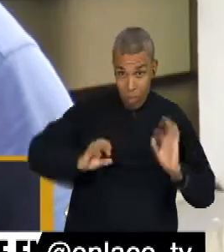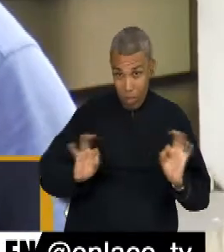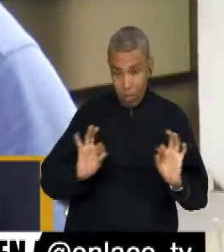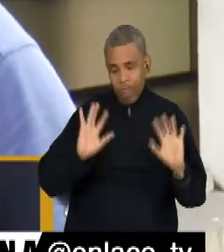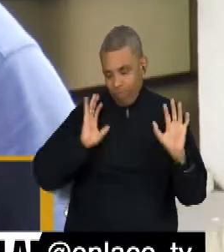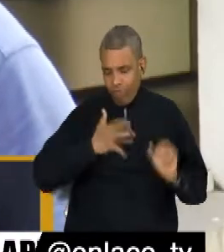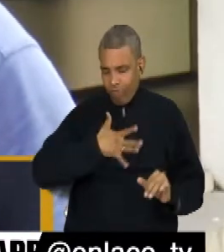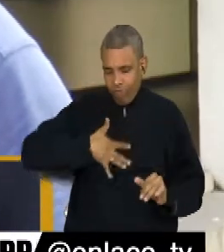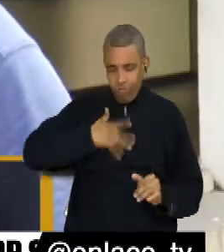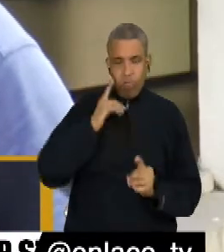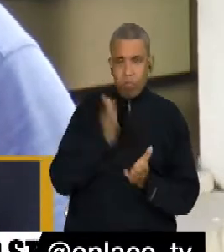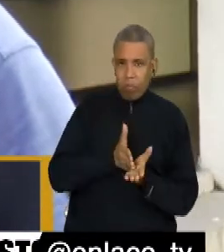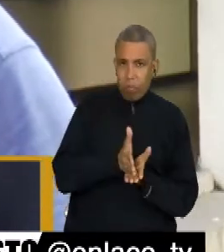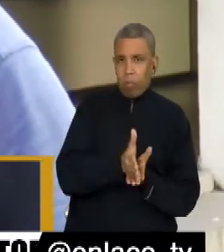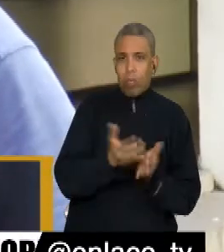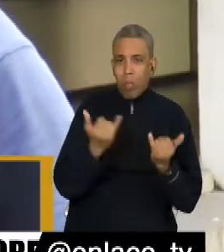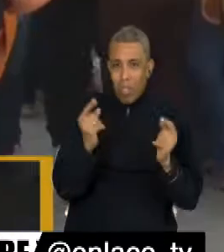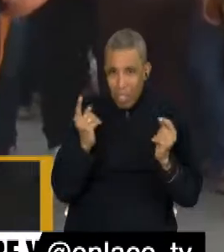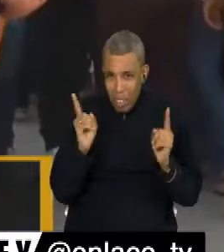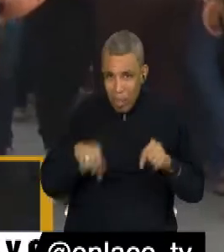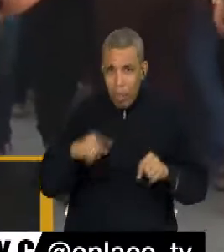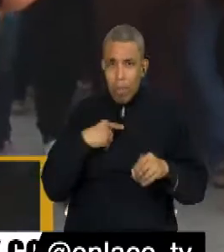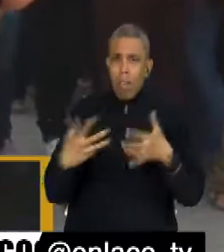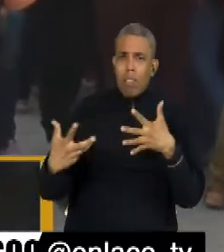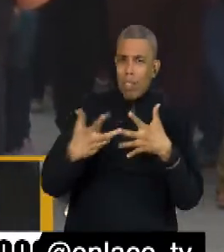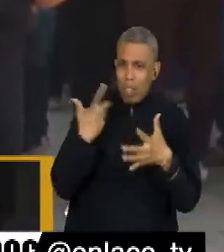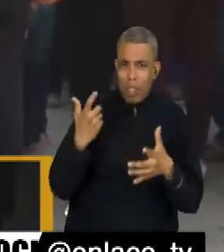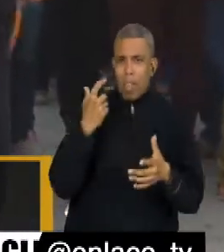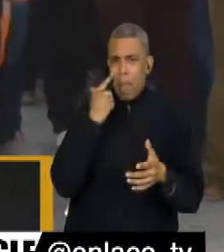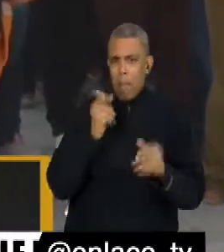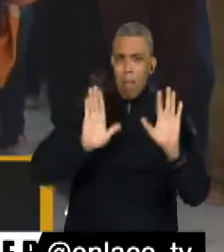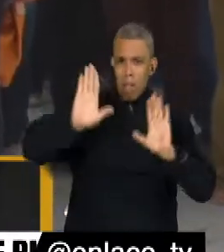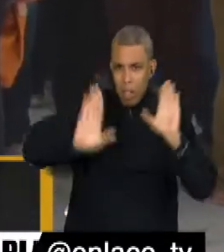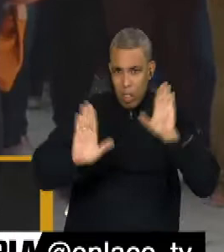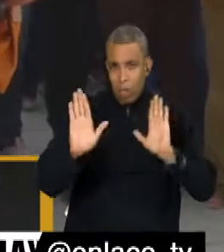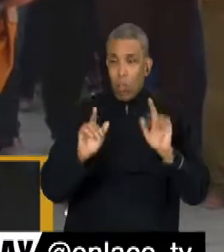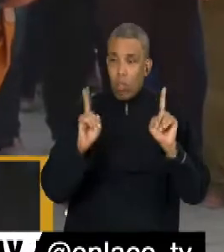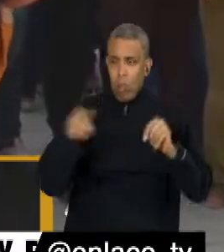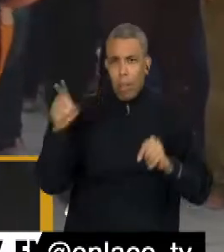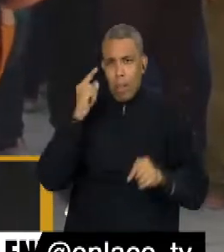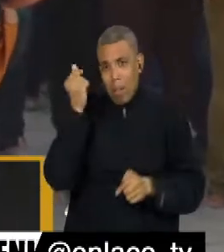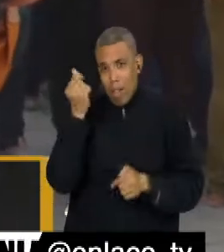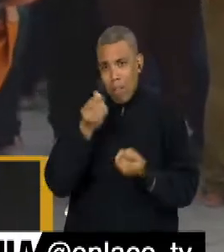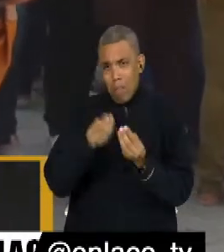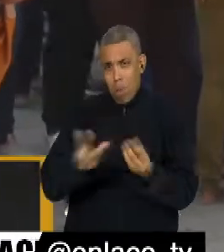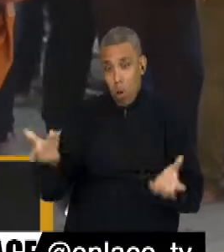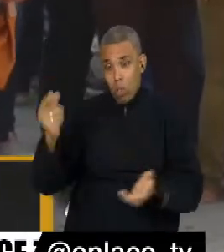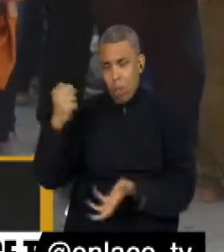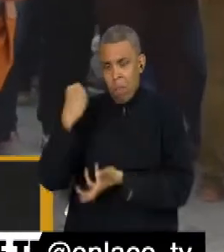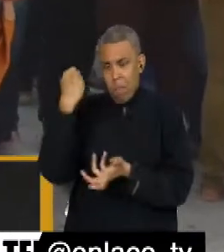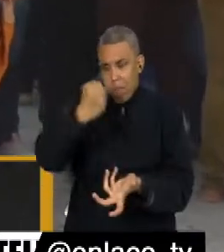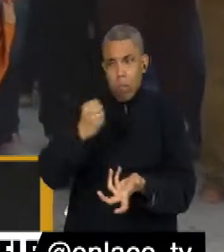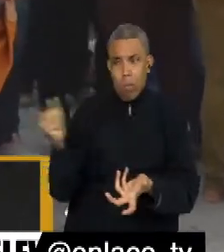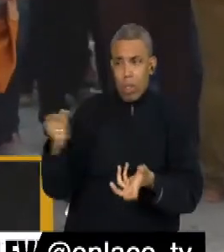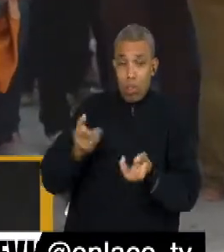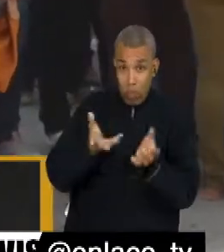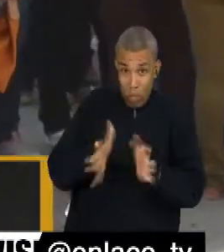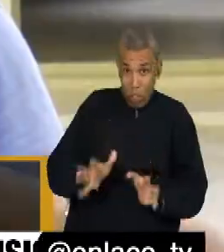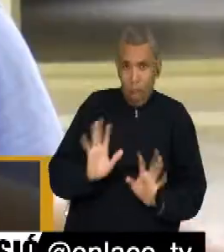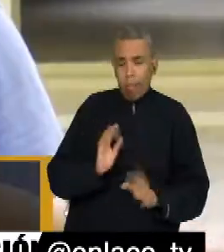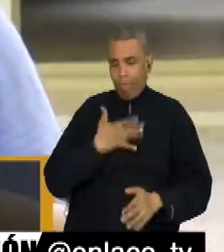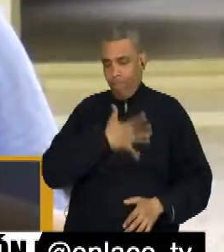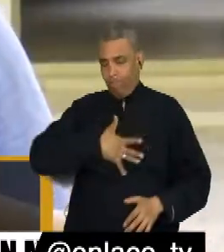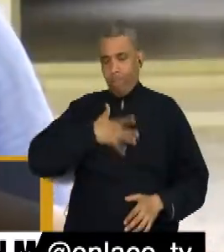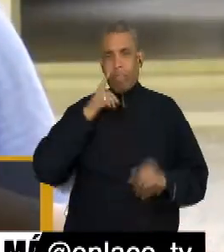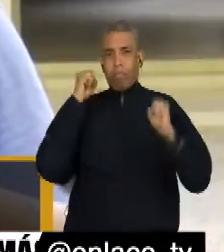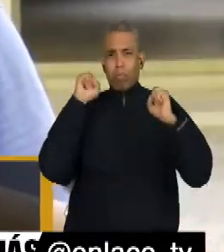recursos necesarios del Sistema General de Participación en Colombia. Para los manifestantes, el gobierno nacional aún no tiene voluntad de diálogo. Los